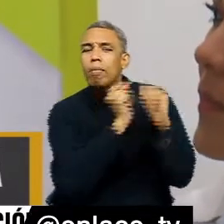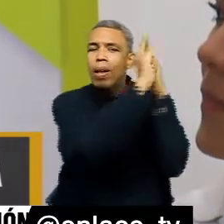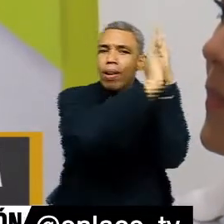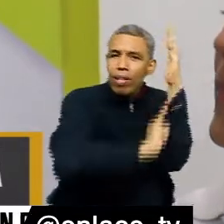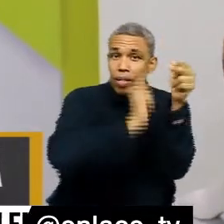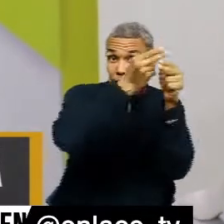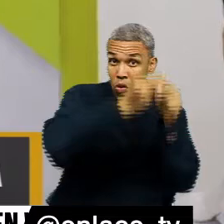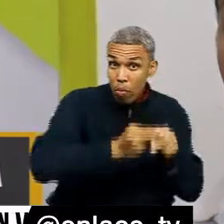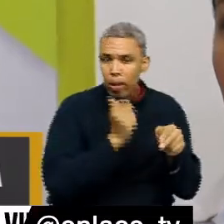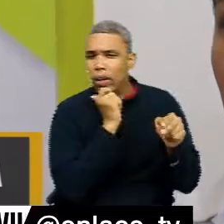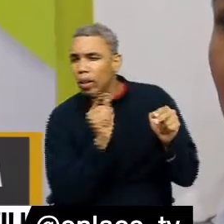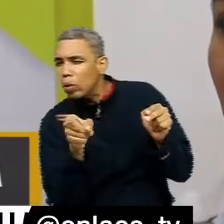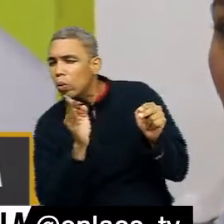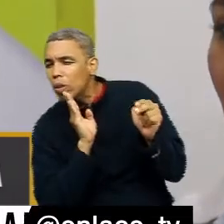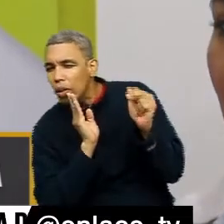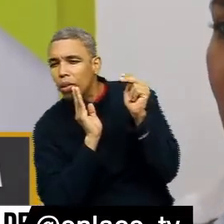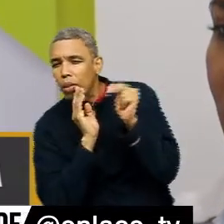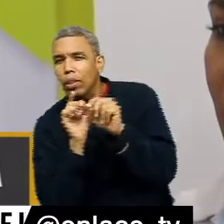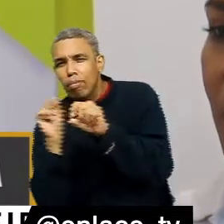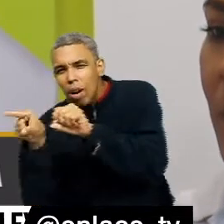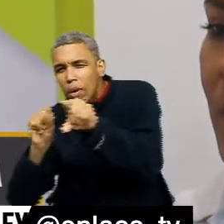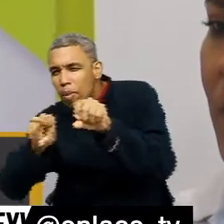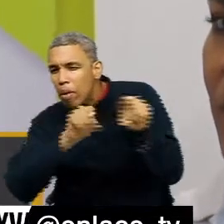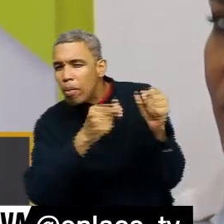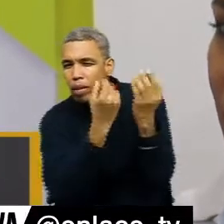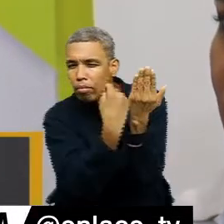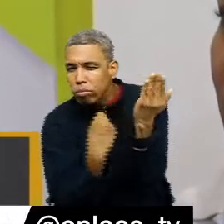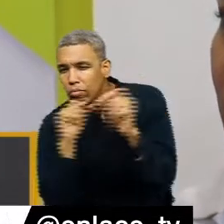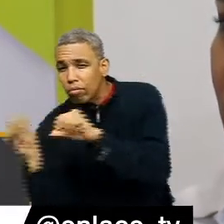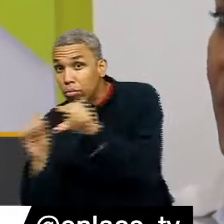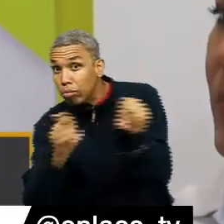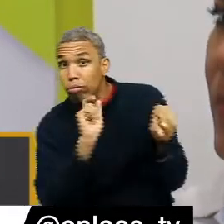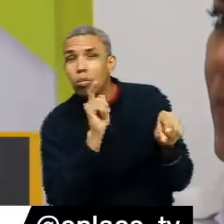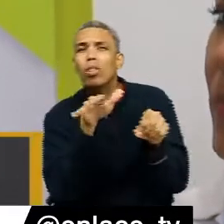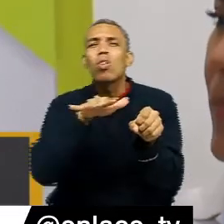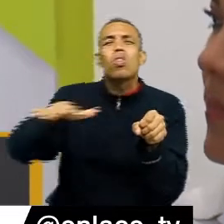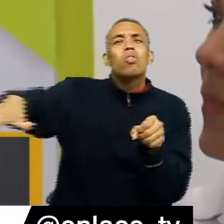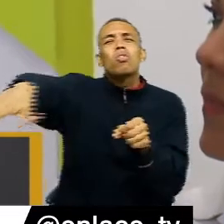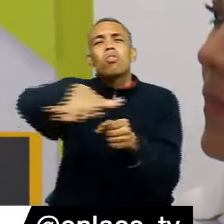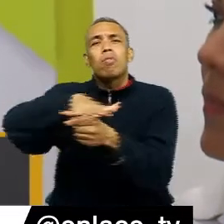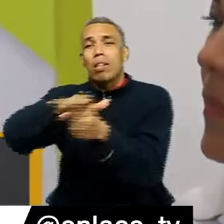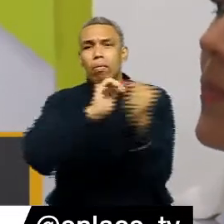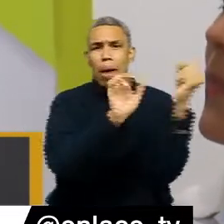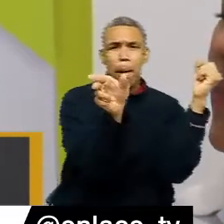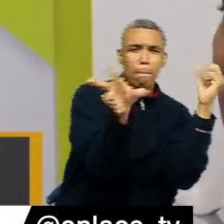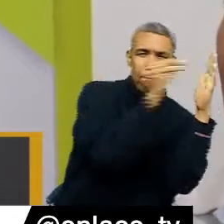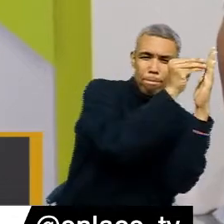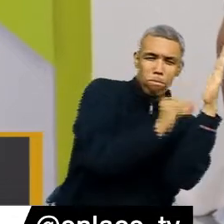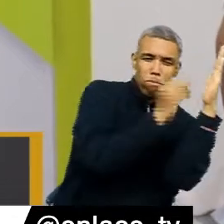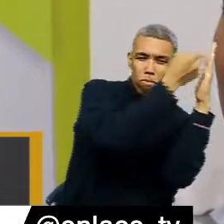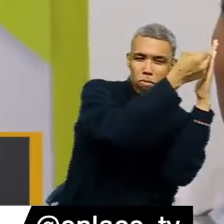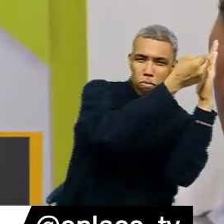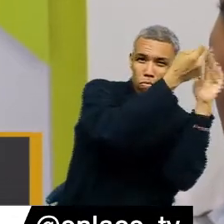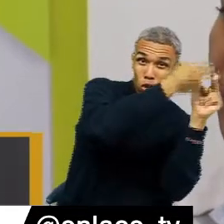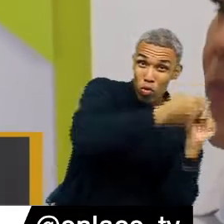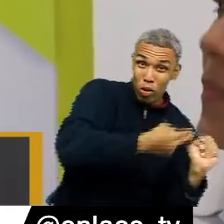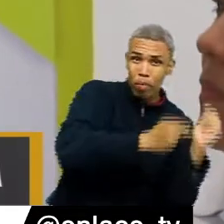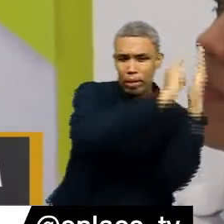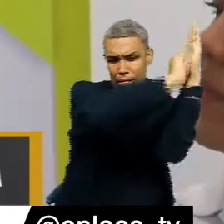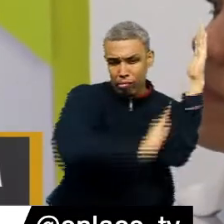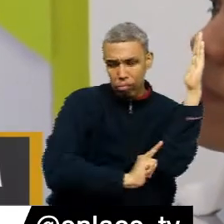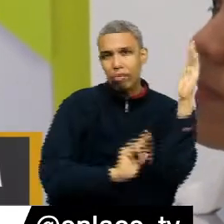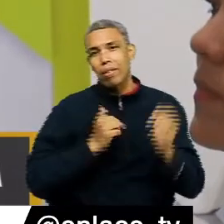mañana nuevamente un subcomité de enfoque diferencial y la idea es cumplir con el decreto 033, que son 6 subcomités